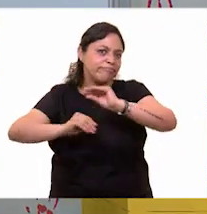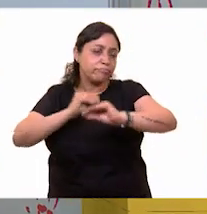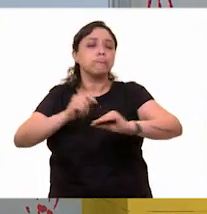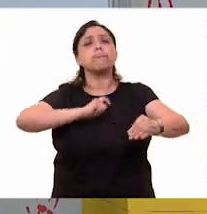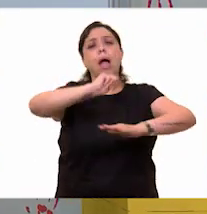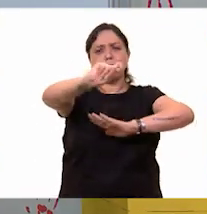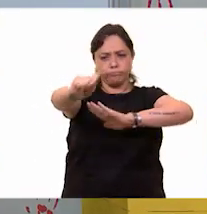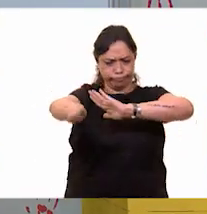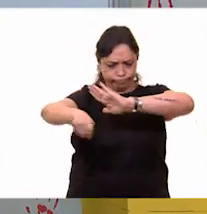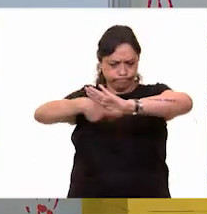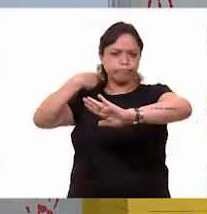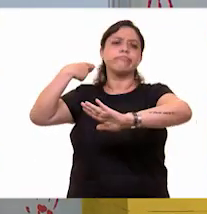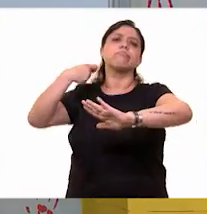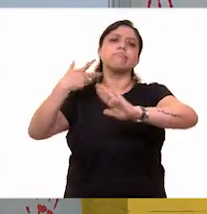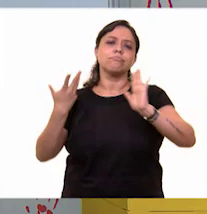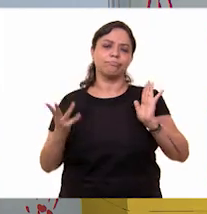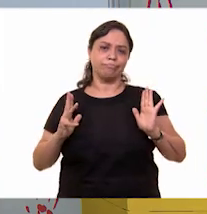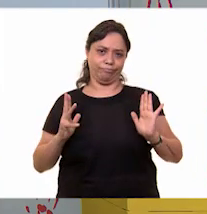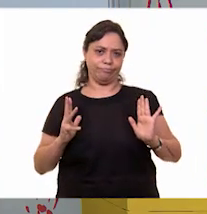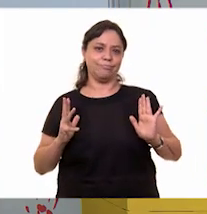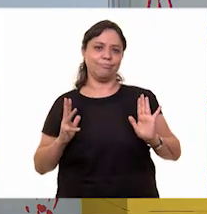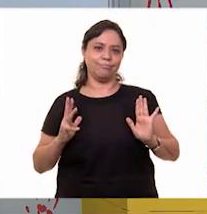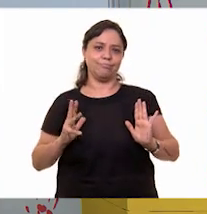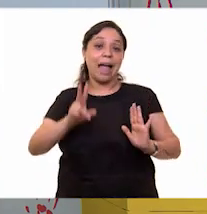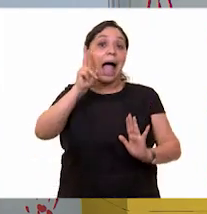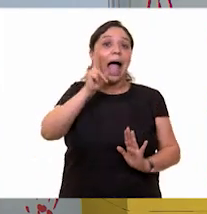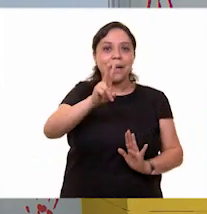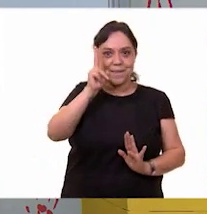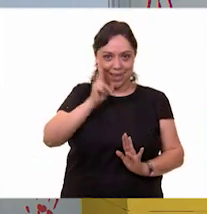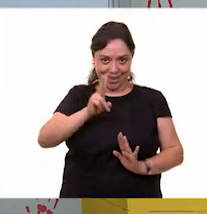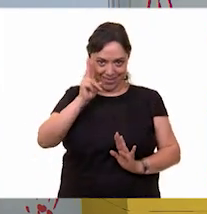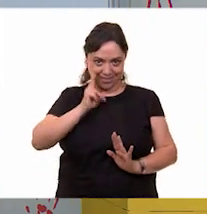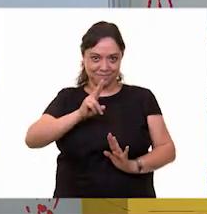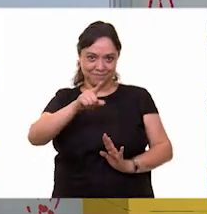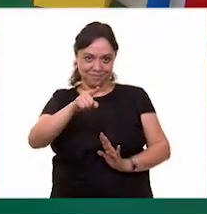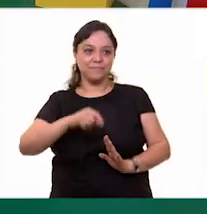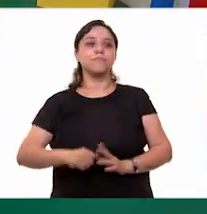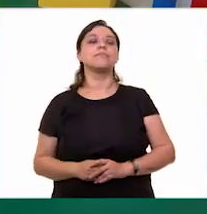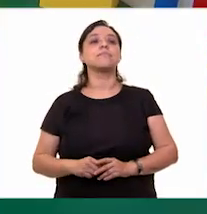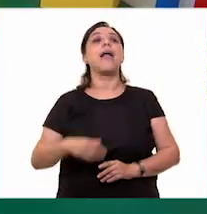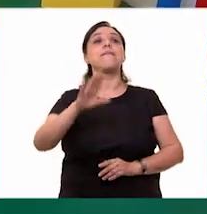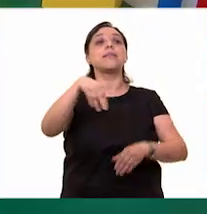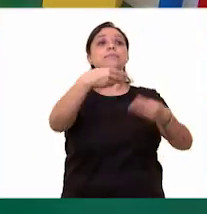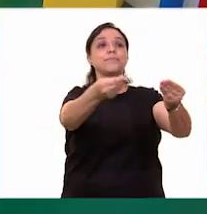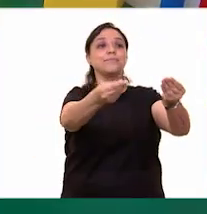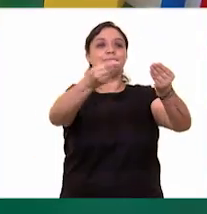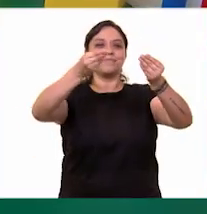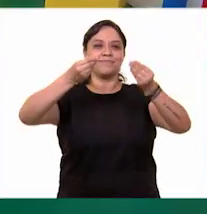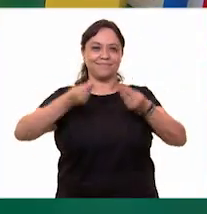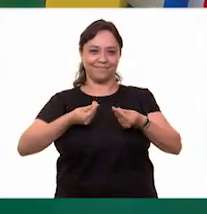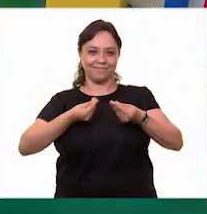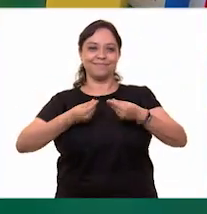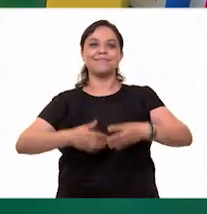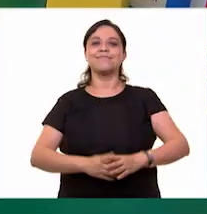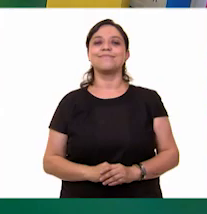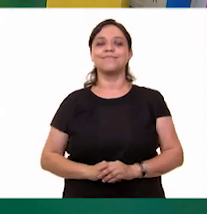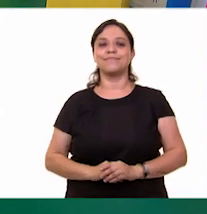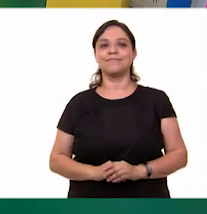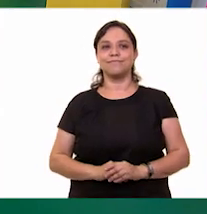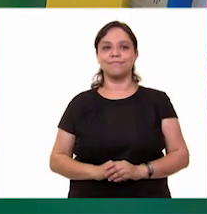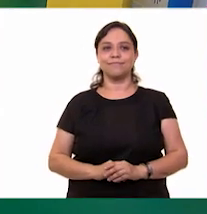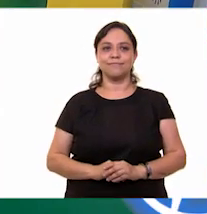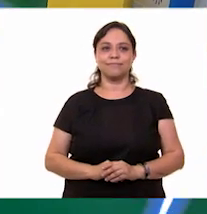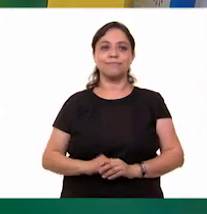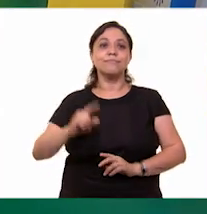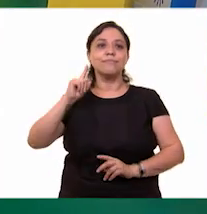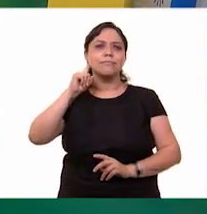manden sus manteles para que los podamos ver. Entonces, Oscar, veme dando tu mantel para que lo vaya pegando en lo que vemos y